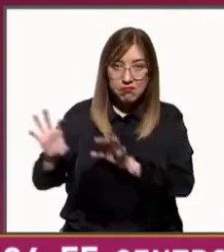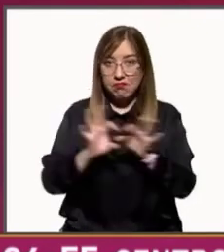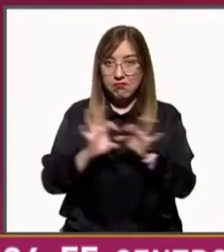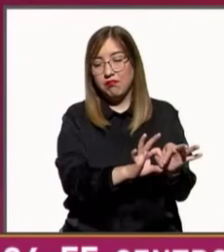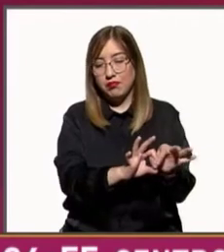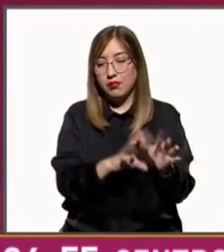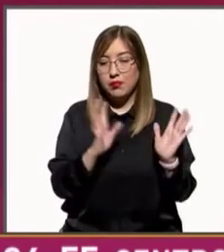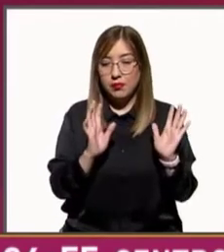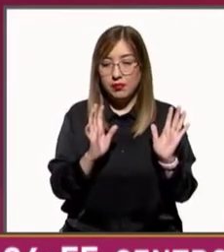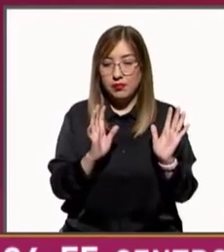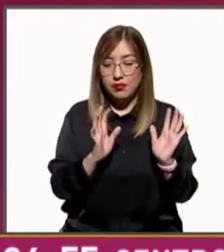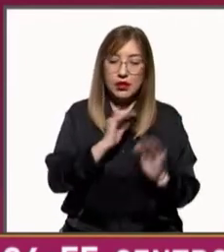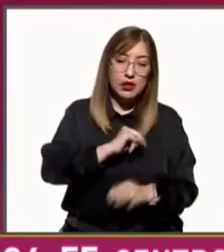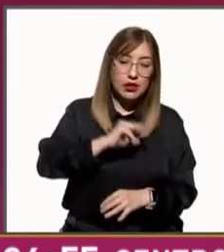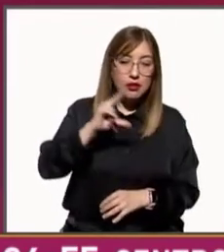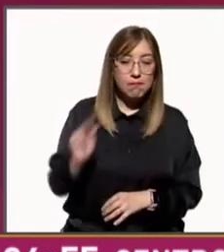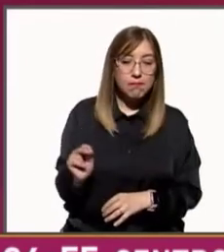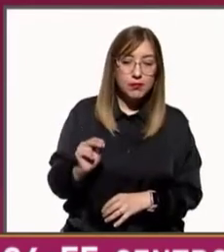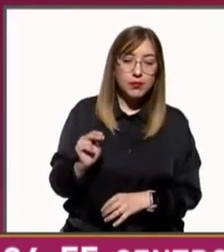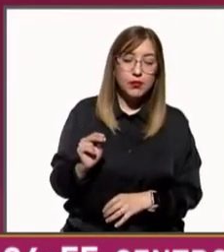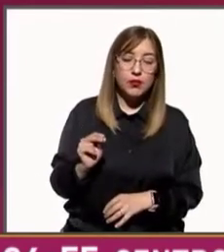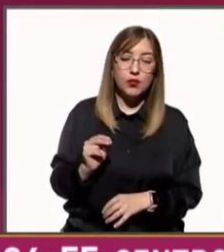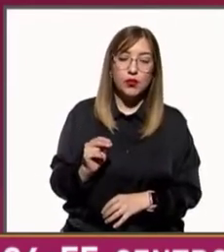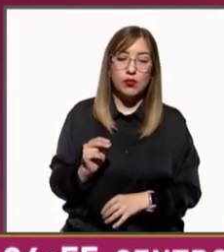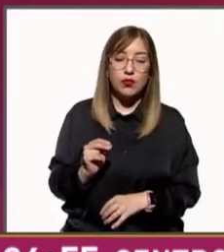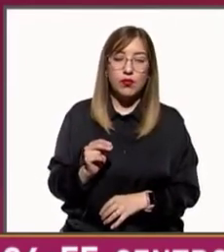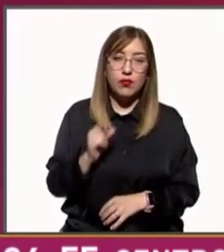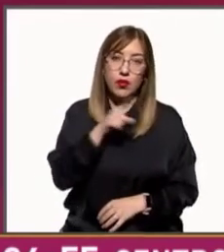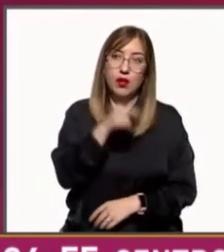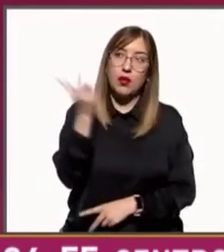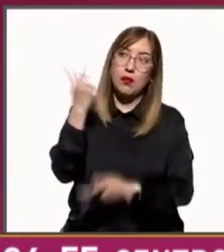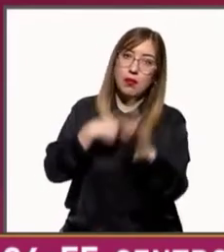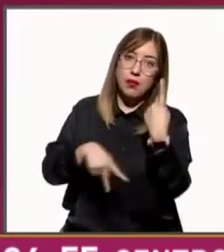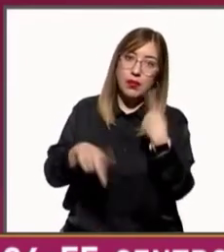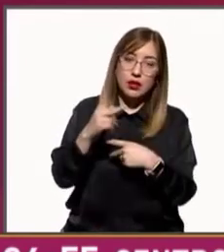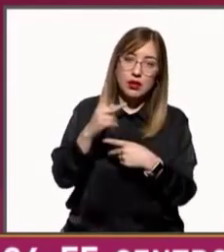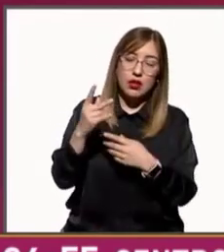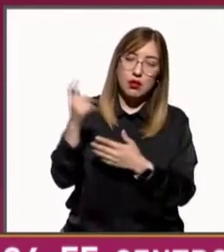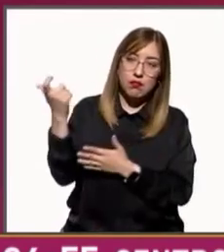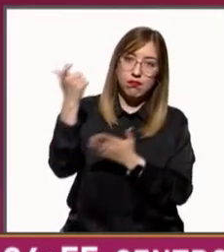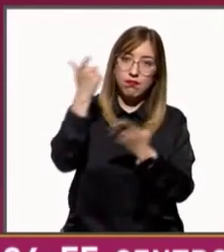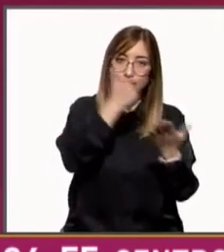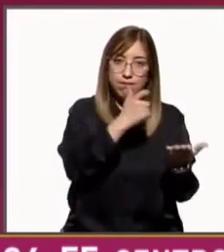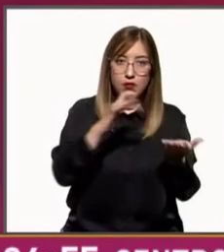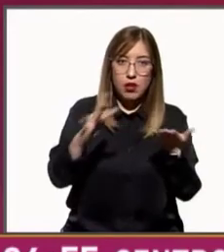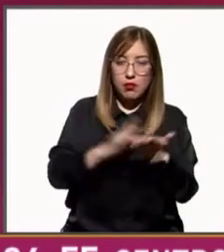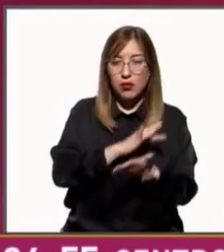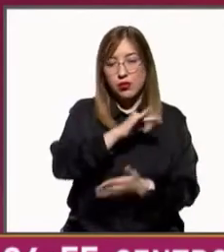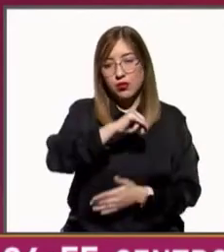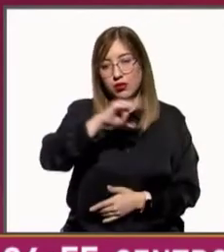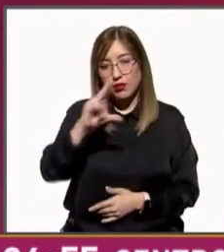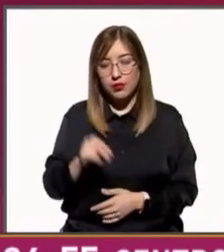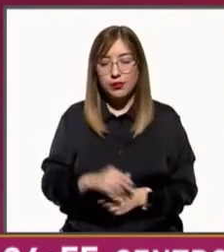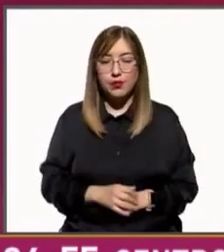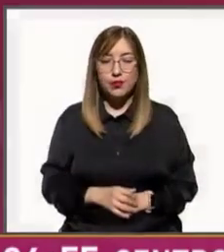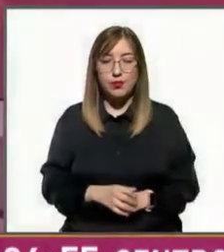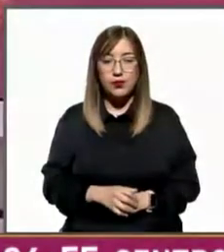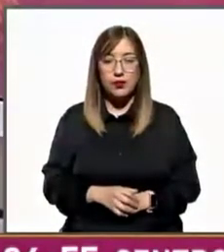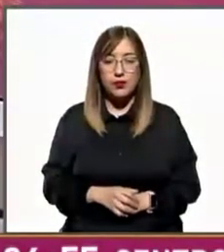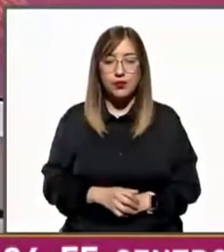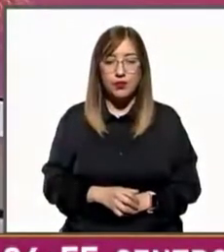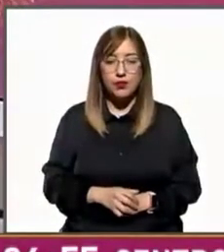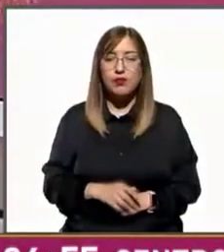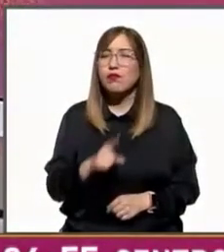o asociado a tu acceso al crédito más que a tu deseo de tenerlo, ¿no? ¿Dónde se hicieron